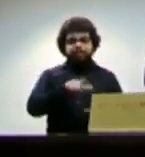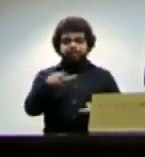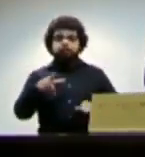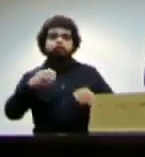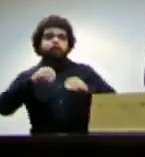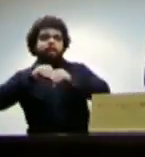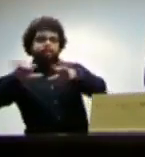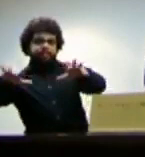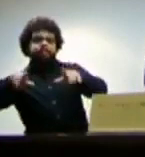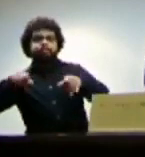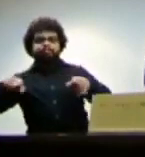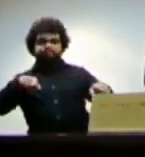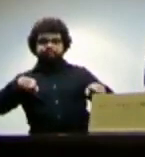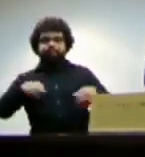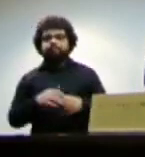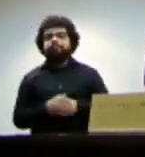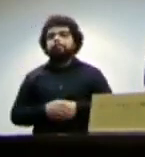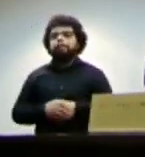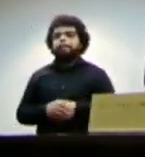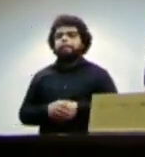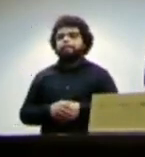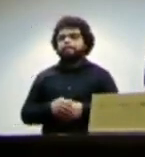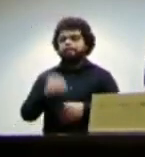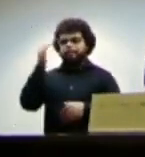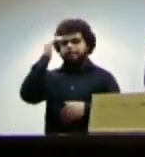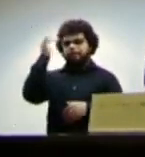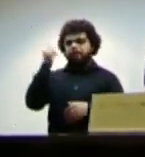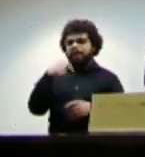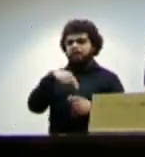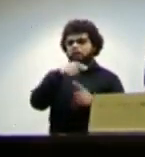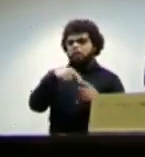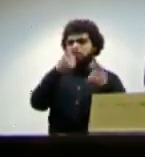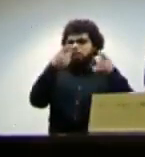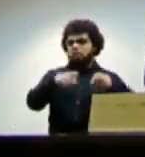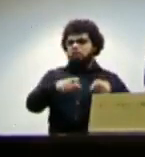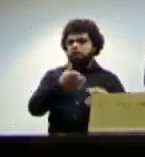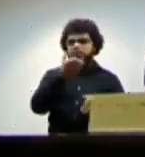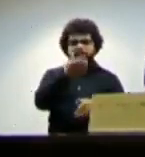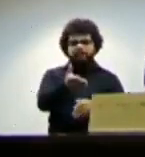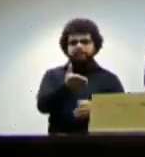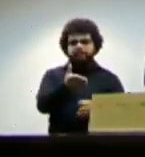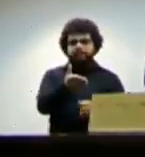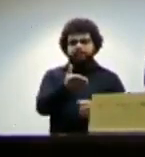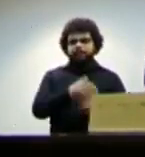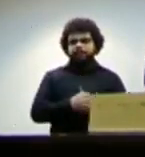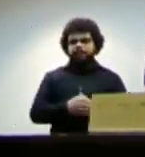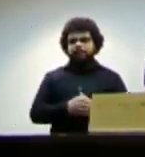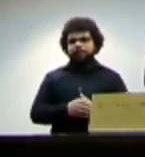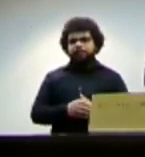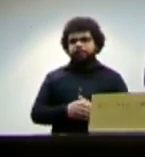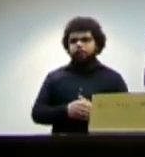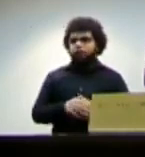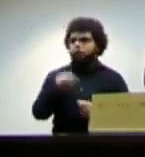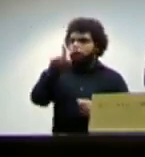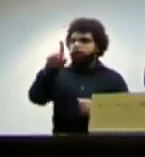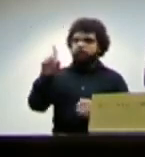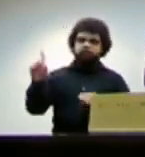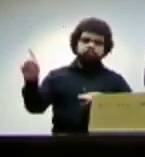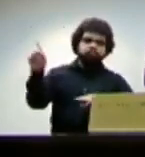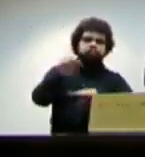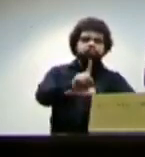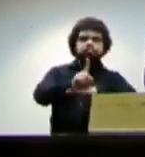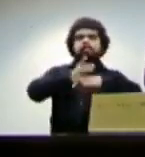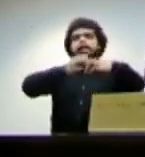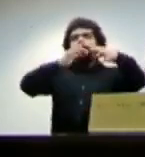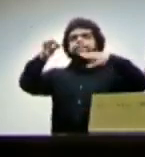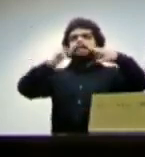qué? Tan pronto ocurrieron estas situaciones, usted no salió a explicar que ustedes no tenían